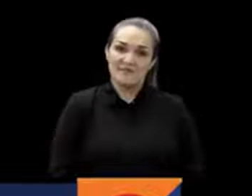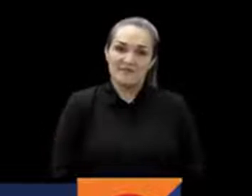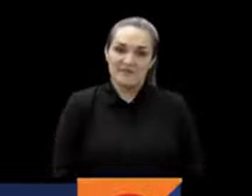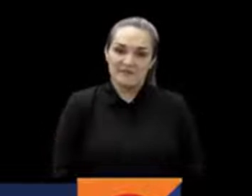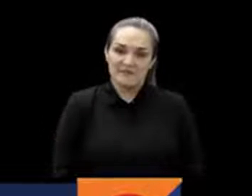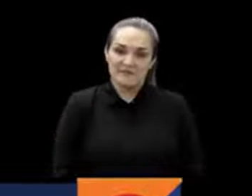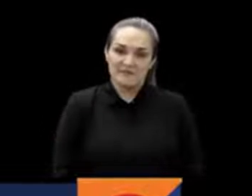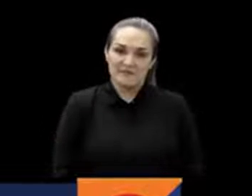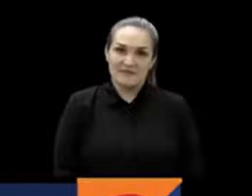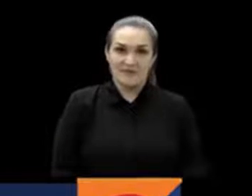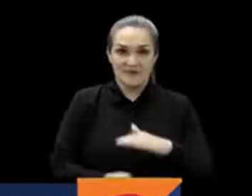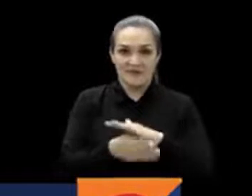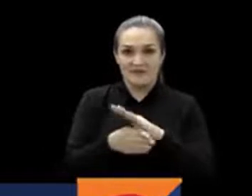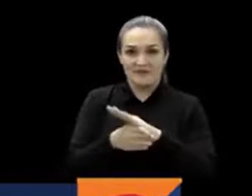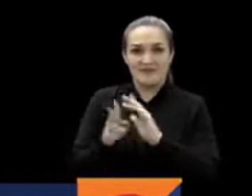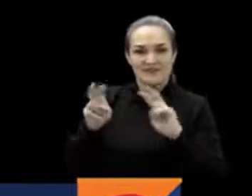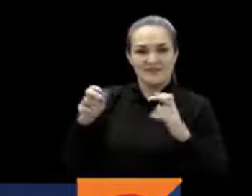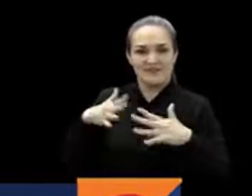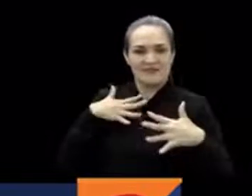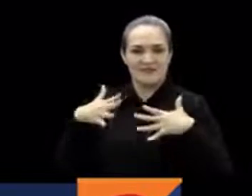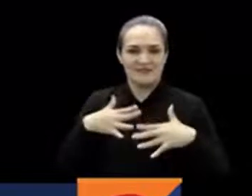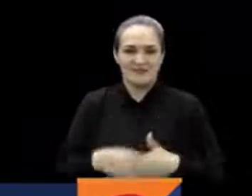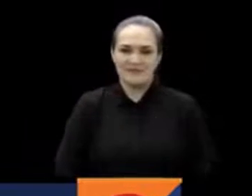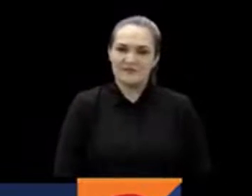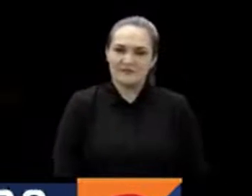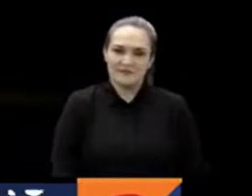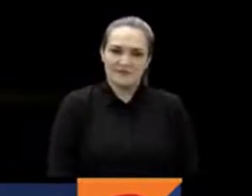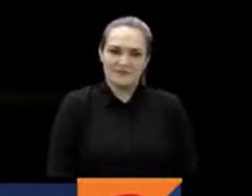vamos a continuar con teatro. Como mujeres.